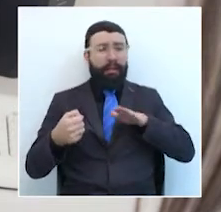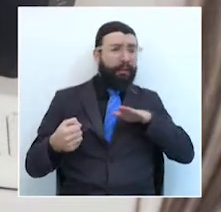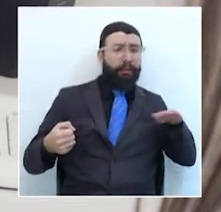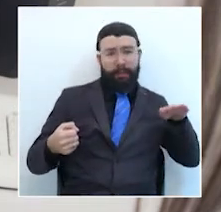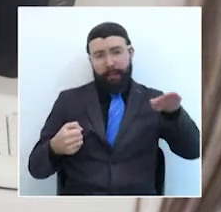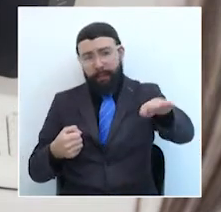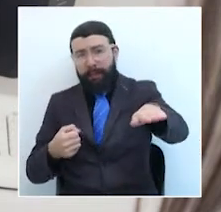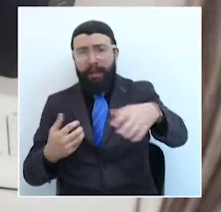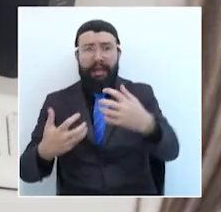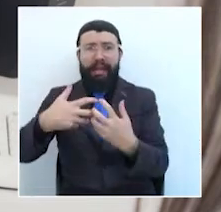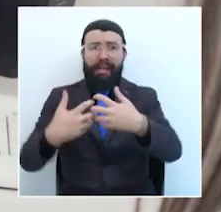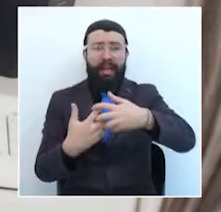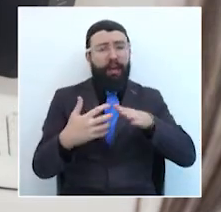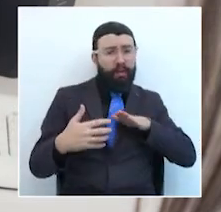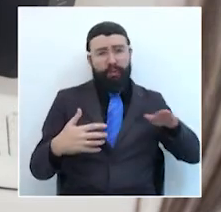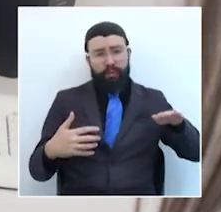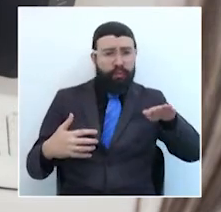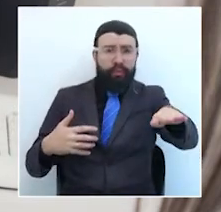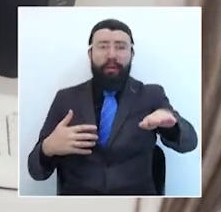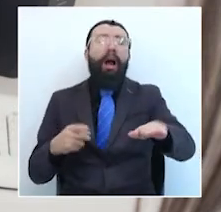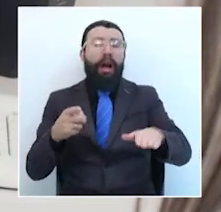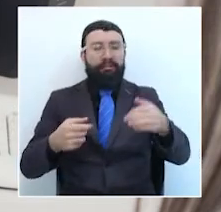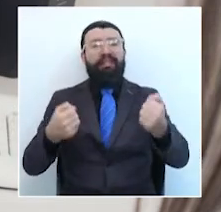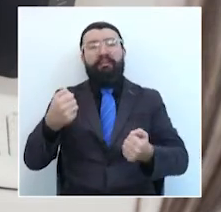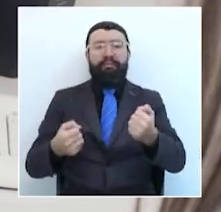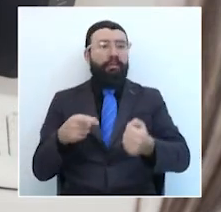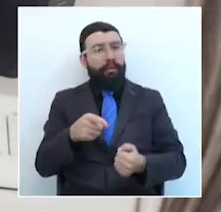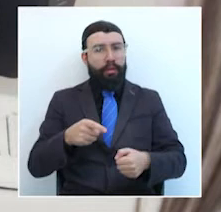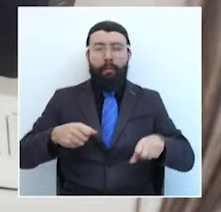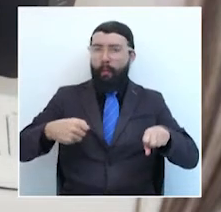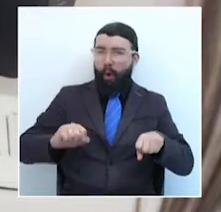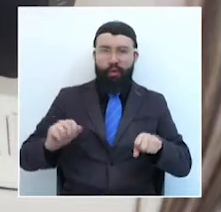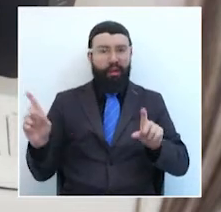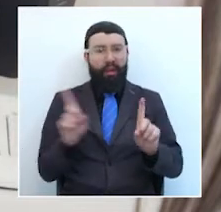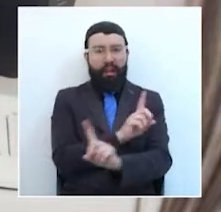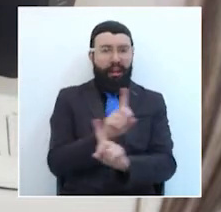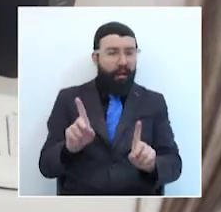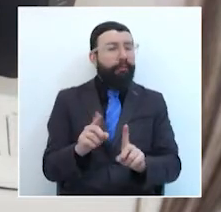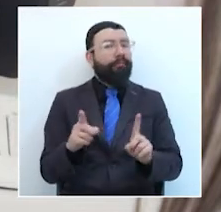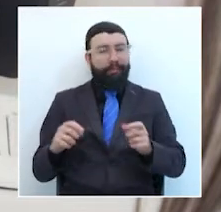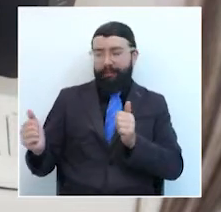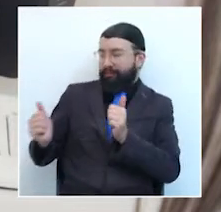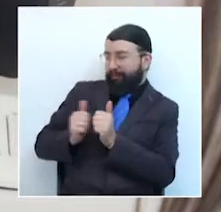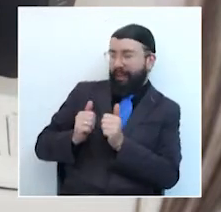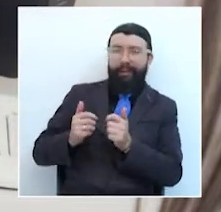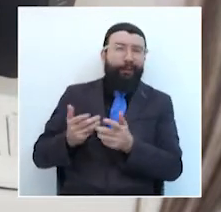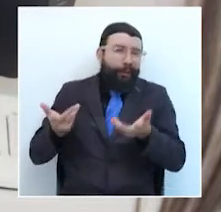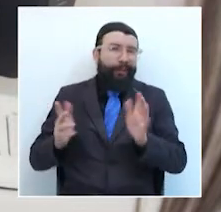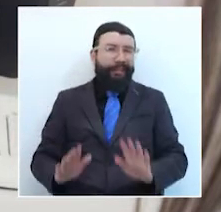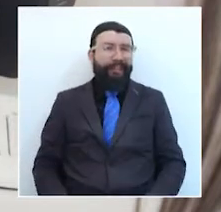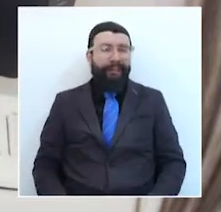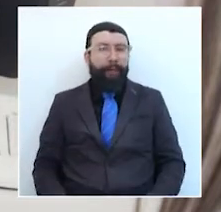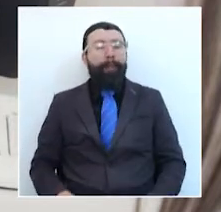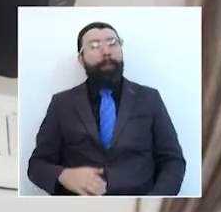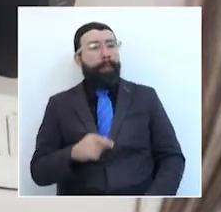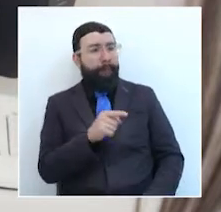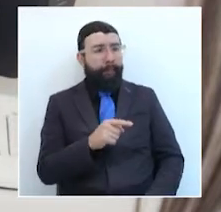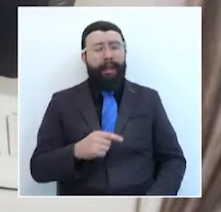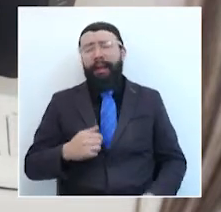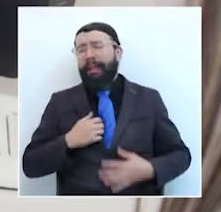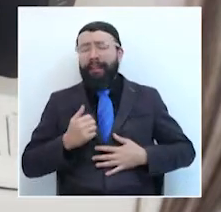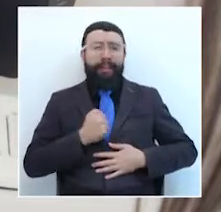pone para que busque los ríos y el pami el acompañamiento entonces obviamente se les va a producir